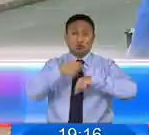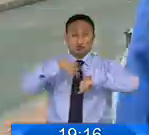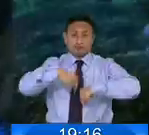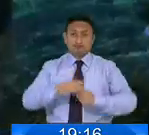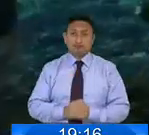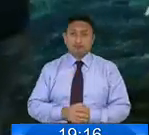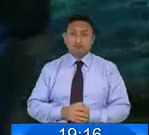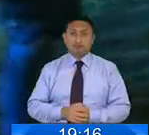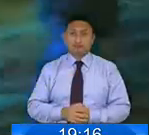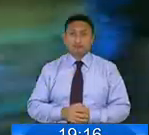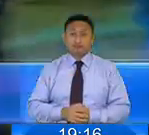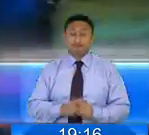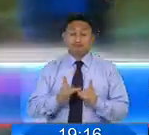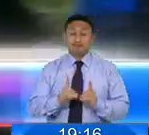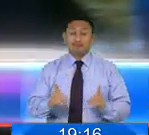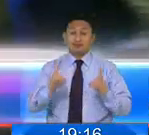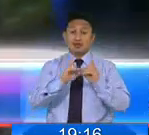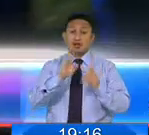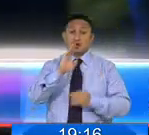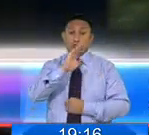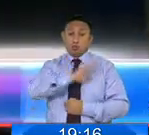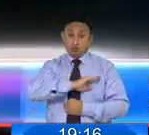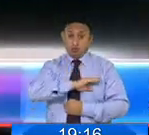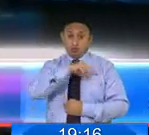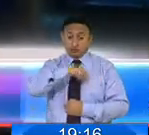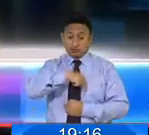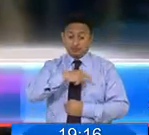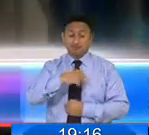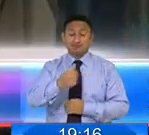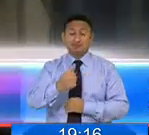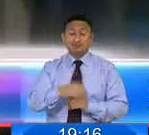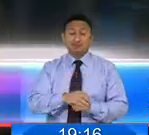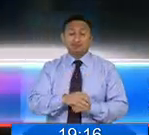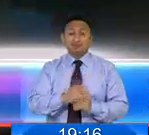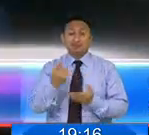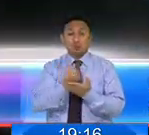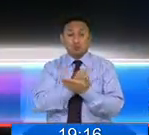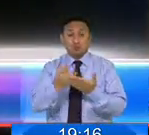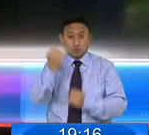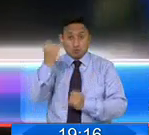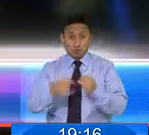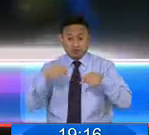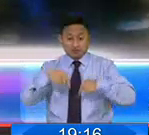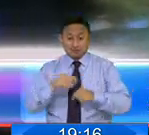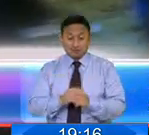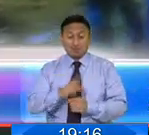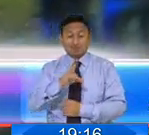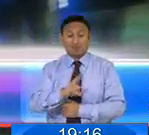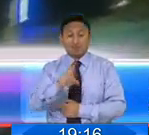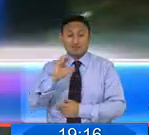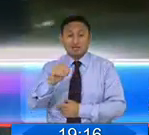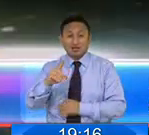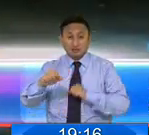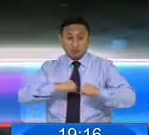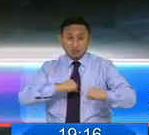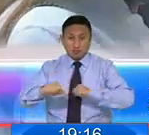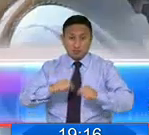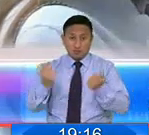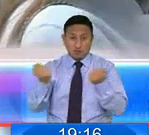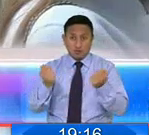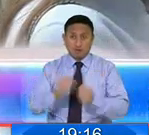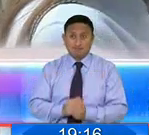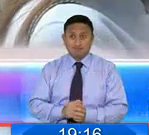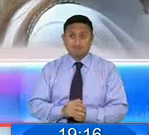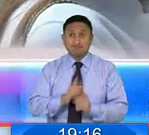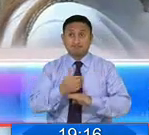intervenciones. Cifras municipales contabilizan que durante los fines de semana son no menos de 60 operativos de control los que se deben efectuar.